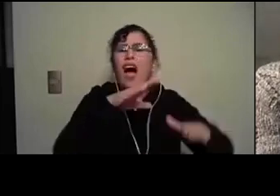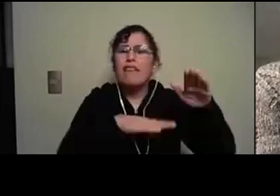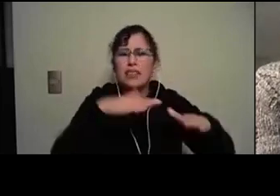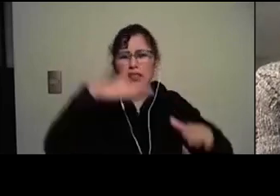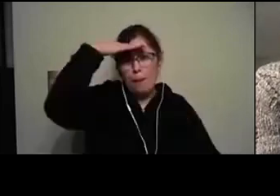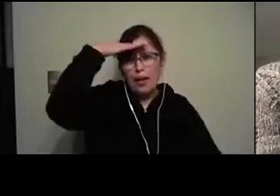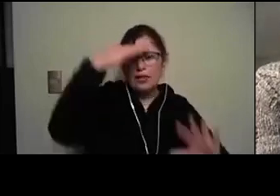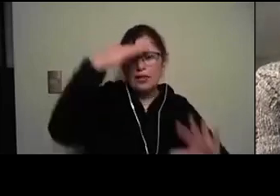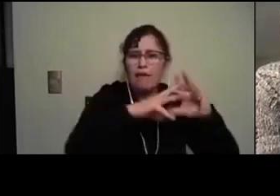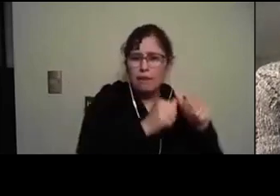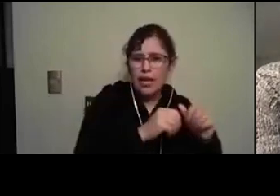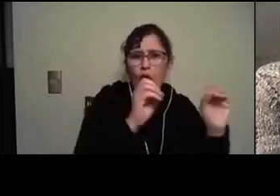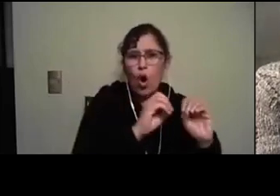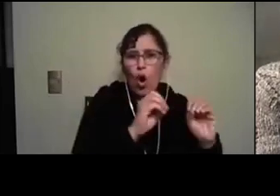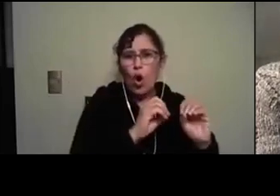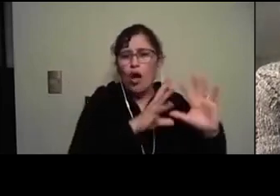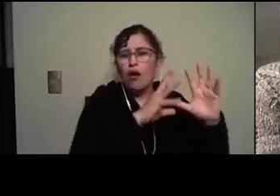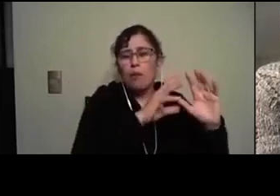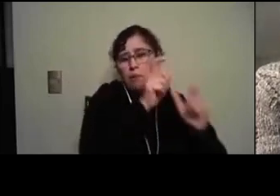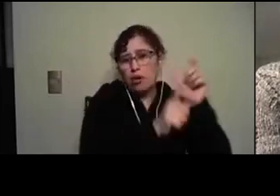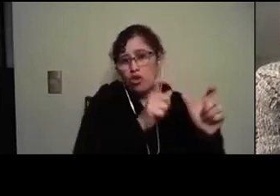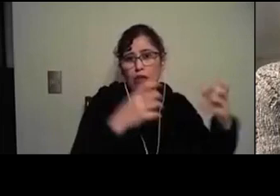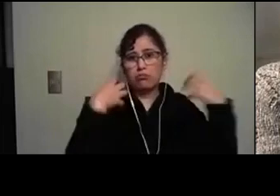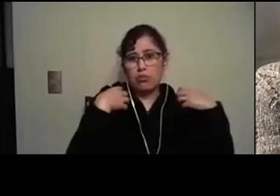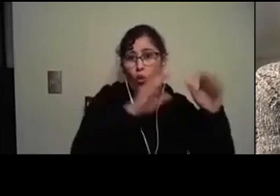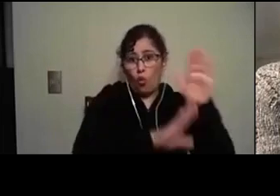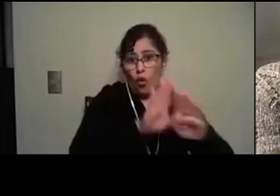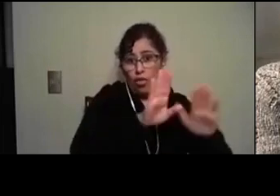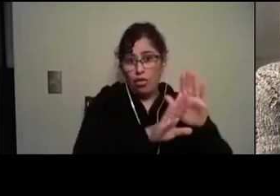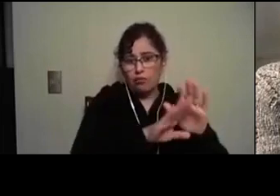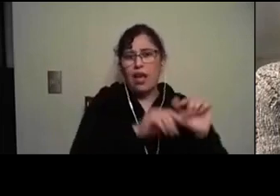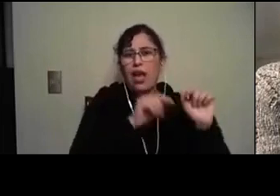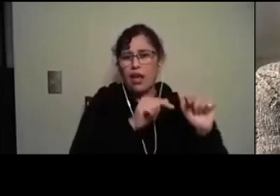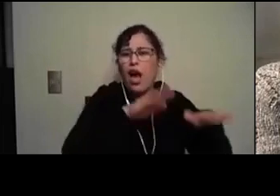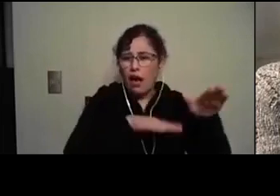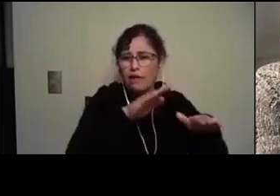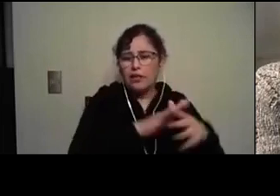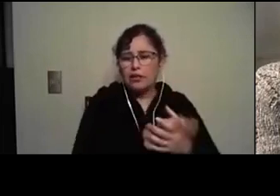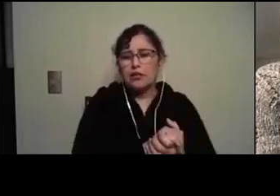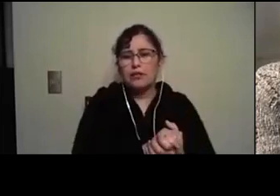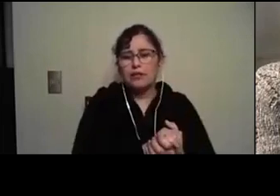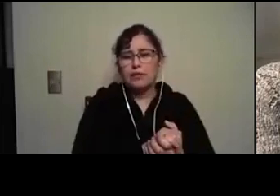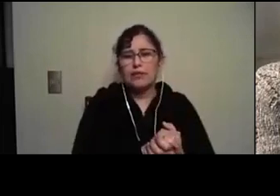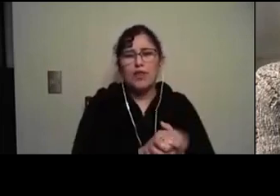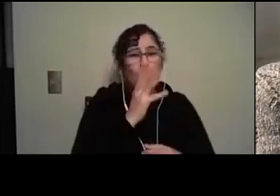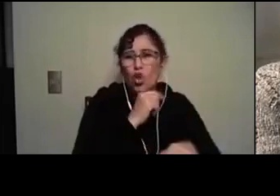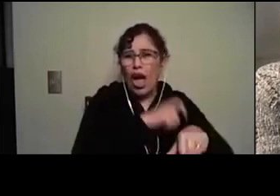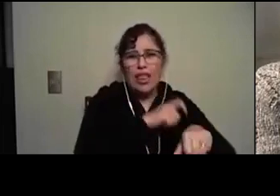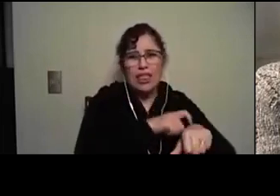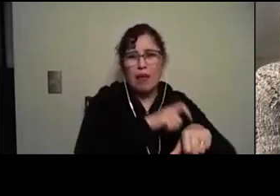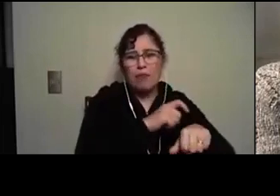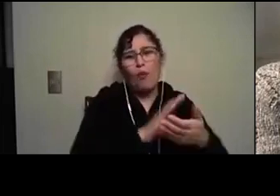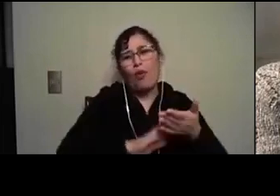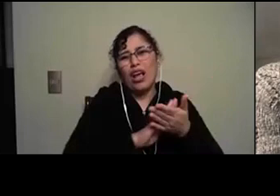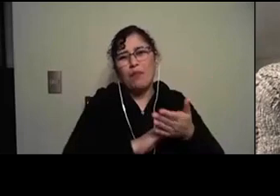familia o de los cuidadores como que podrían ser principales, también pasa de que muchas veces no hay tiempo por el tema del